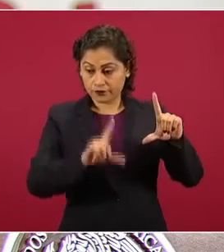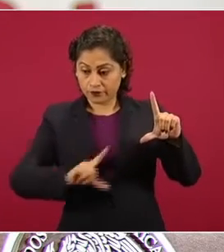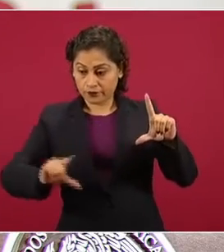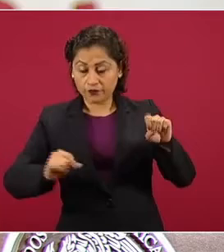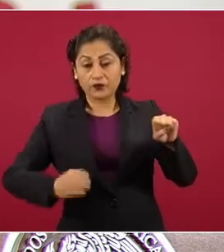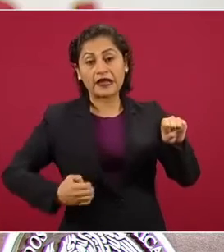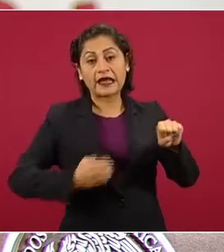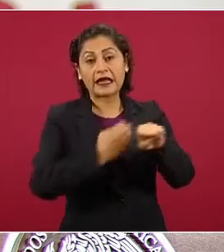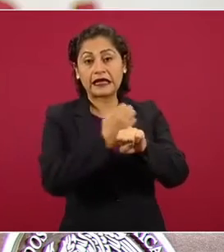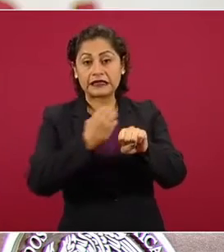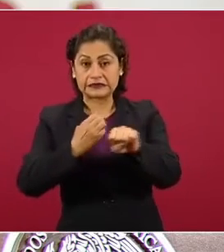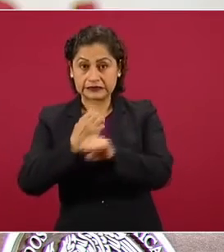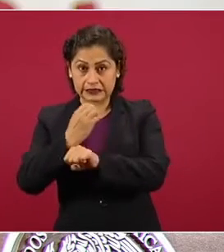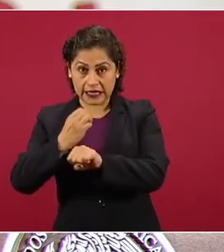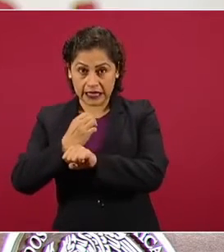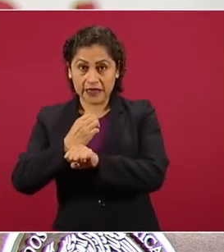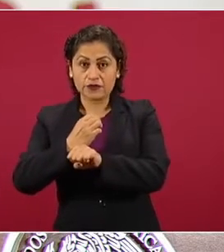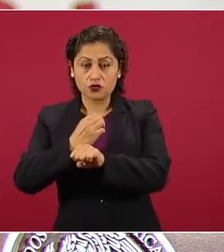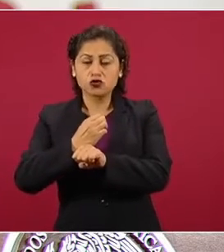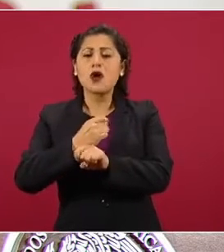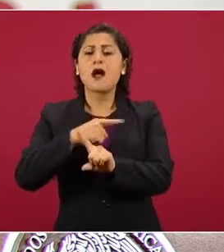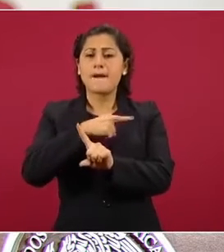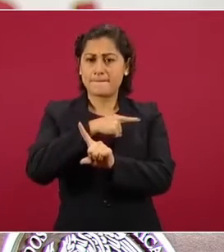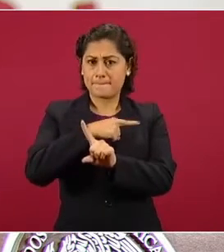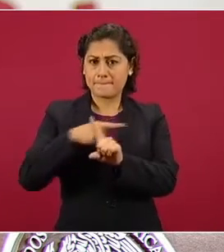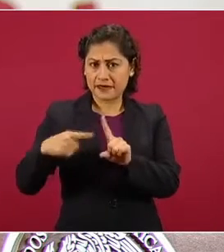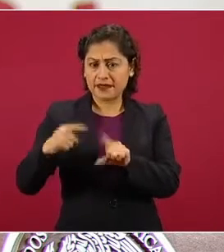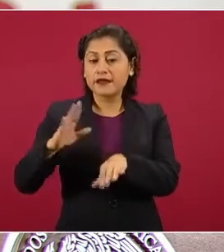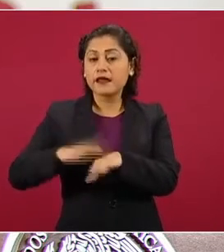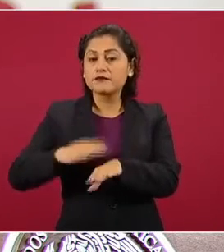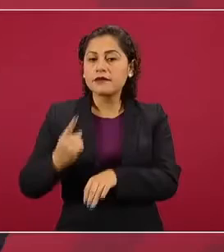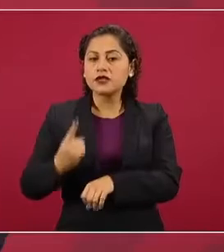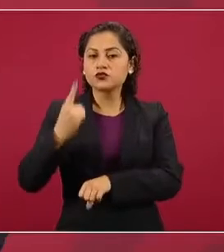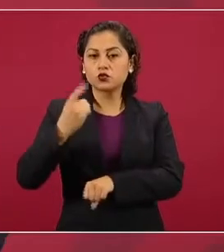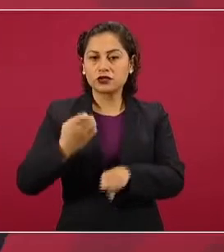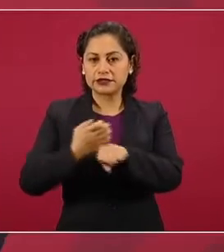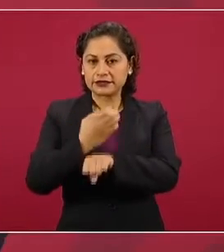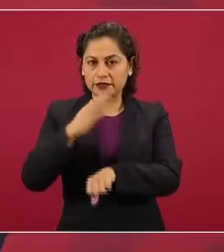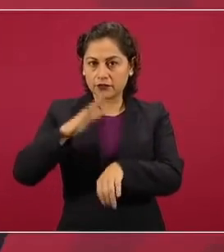uno de las legislaturas locales.